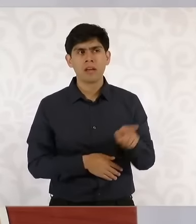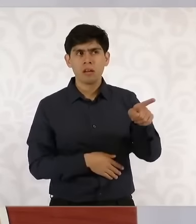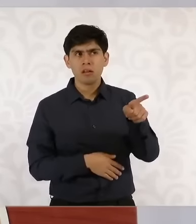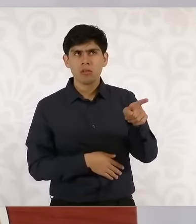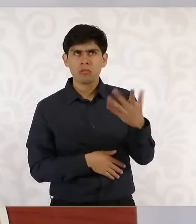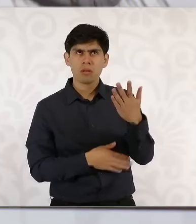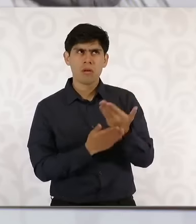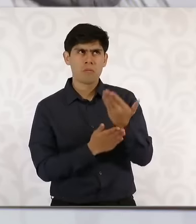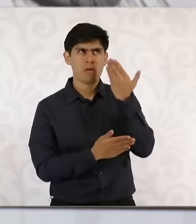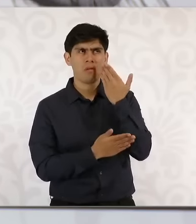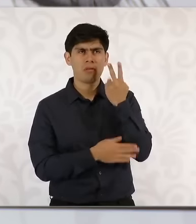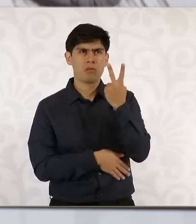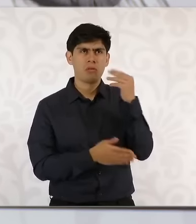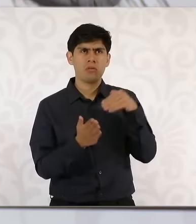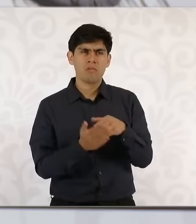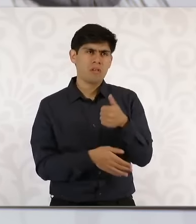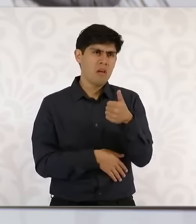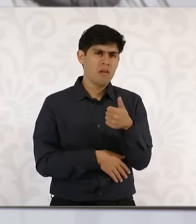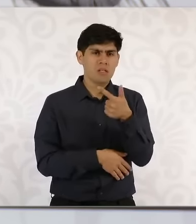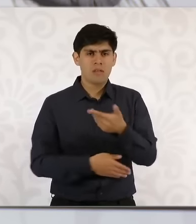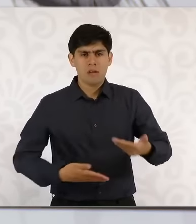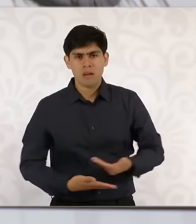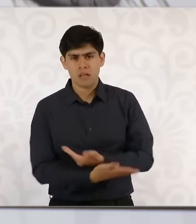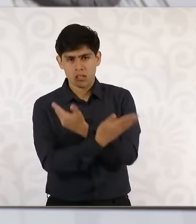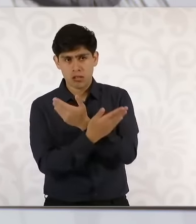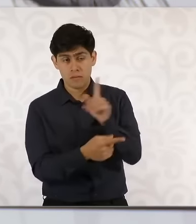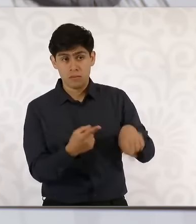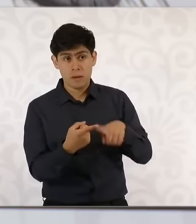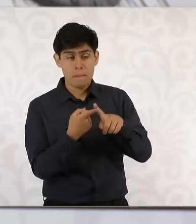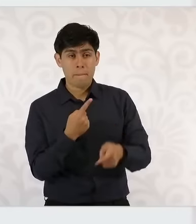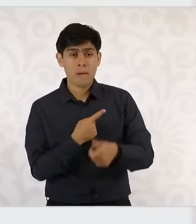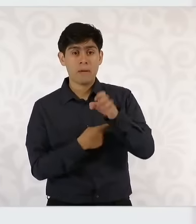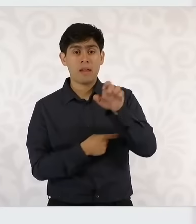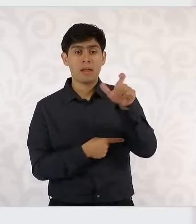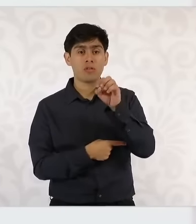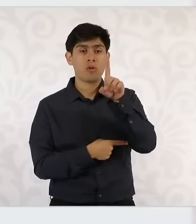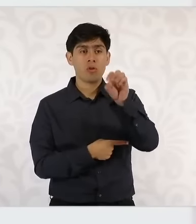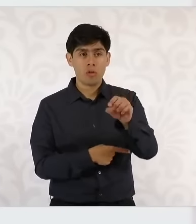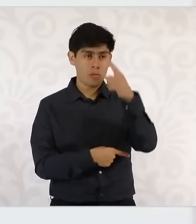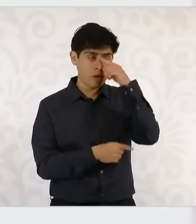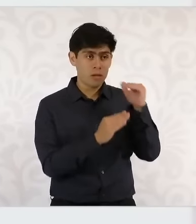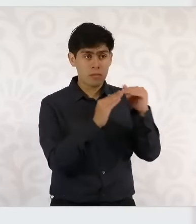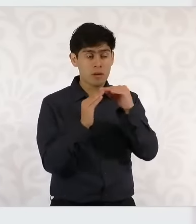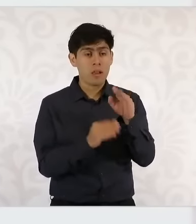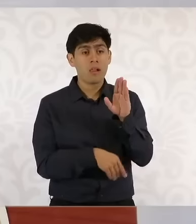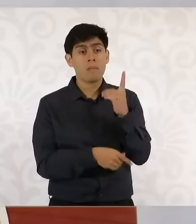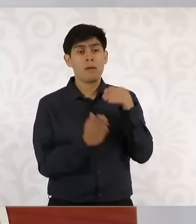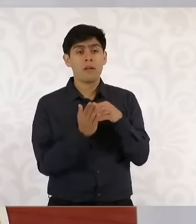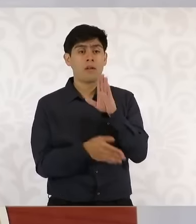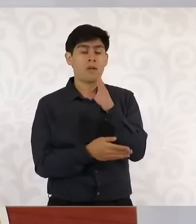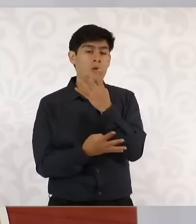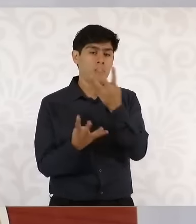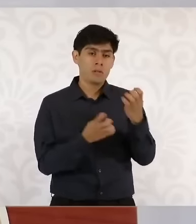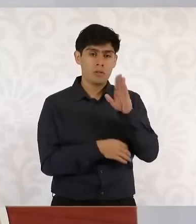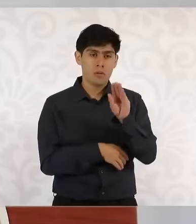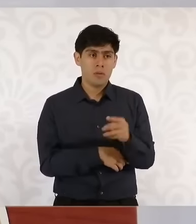2006, 2007. Primer éxodo por la democracia fue en el 91, el segundo fue en el 94, pues